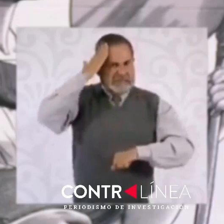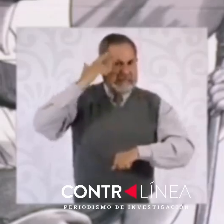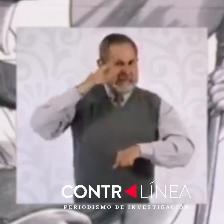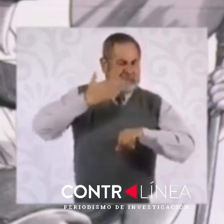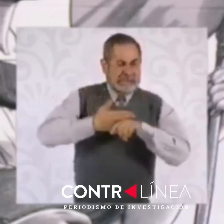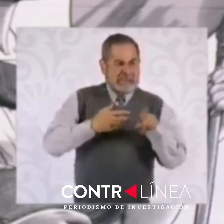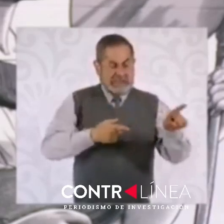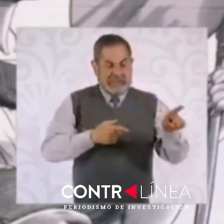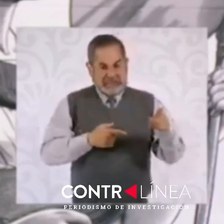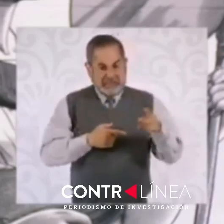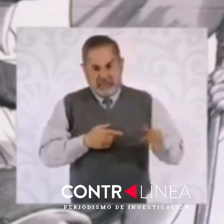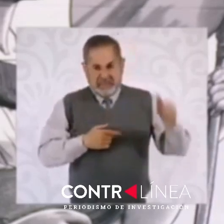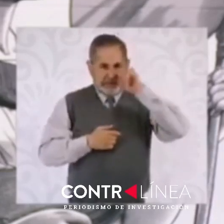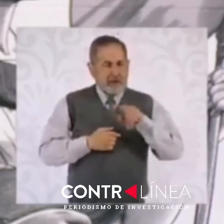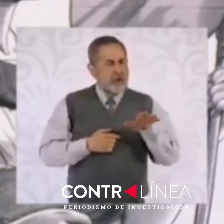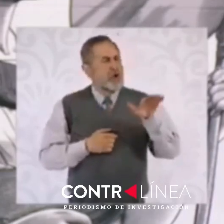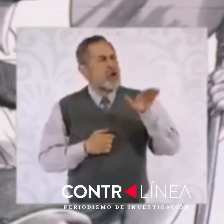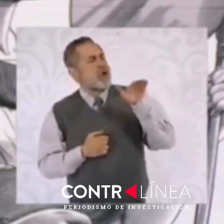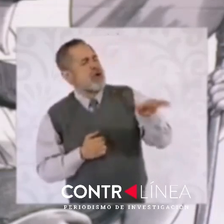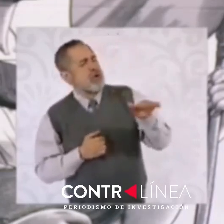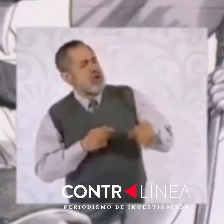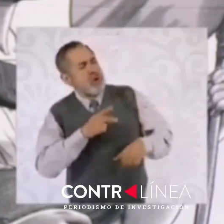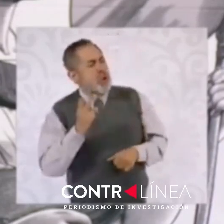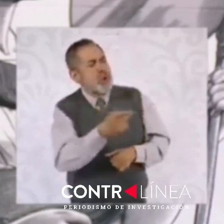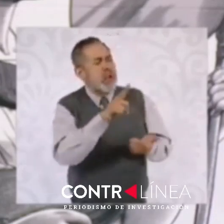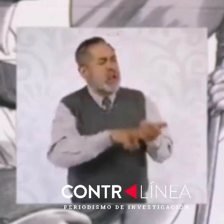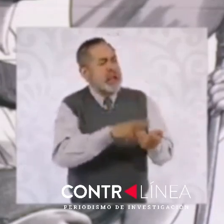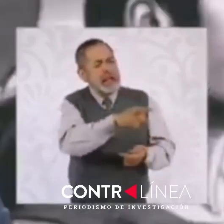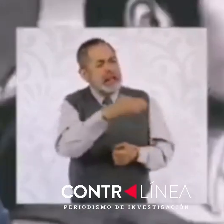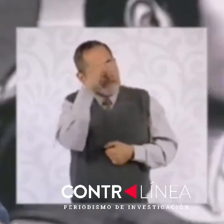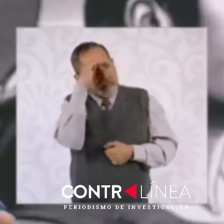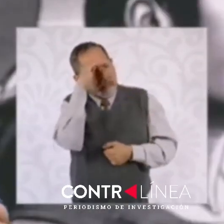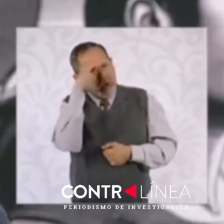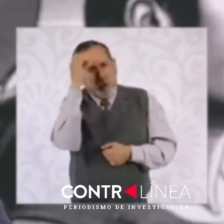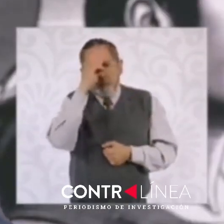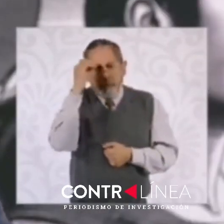oye, ¿tú qué piensas de la posibilidad de que